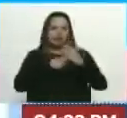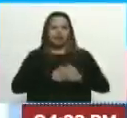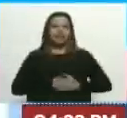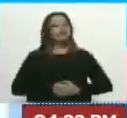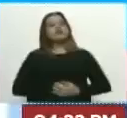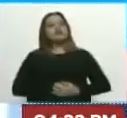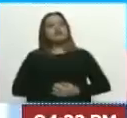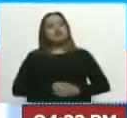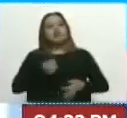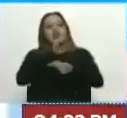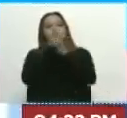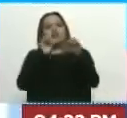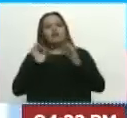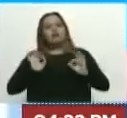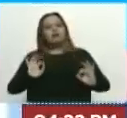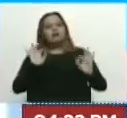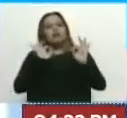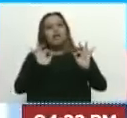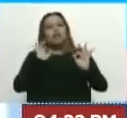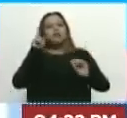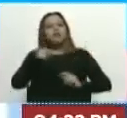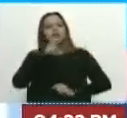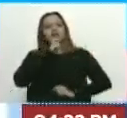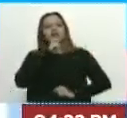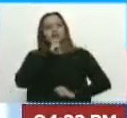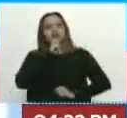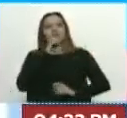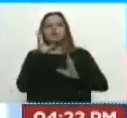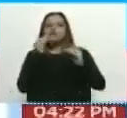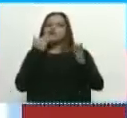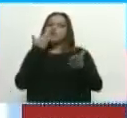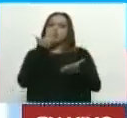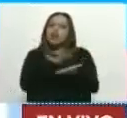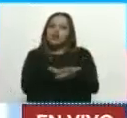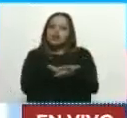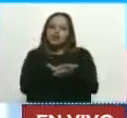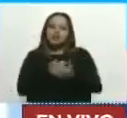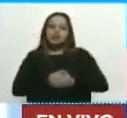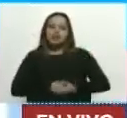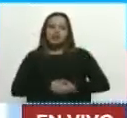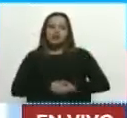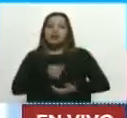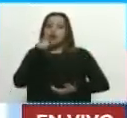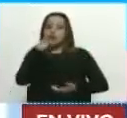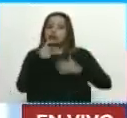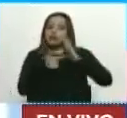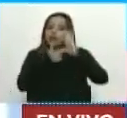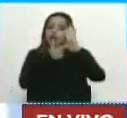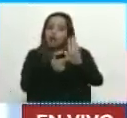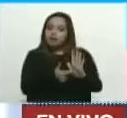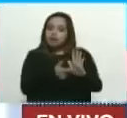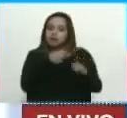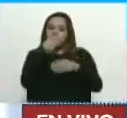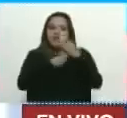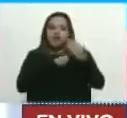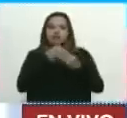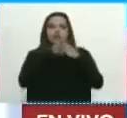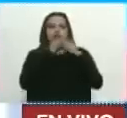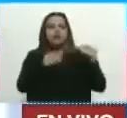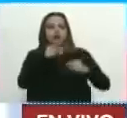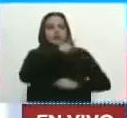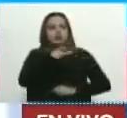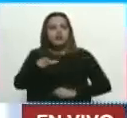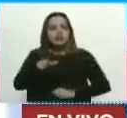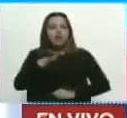en condiciones particularmente difíciles. Muchas gracias por ese ejemplo que les están dando a todos